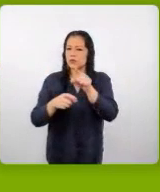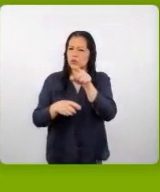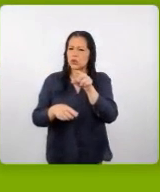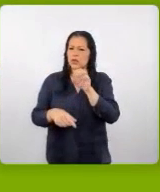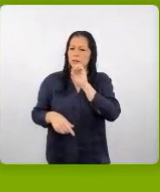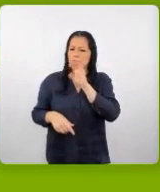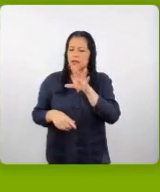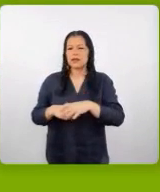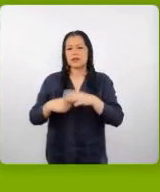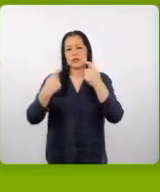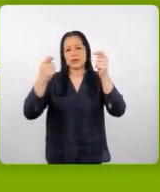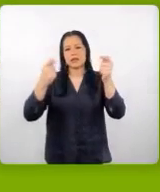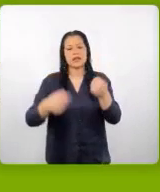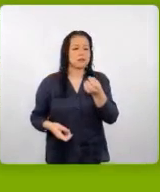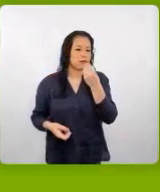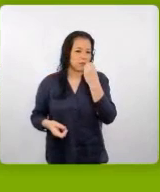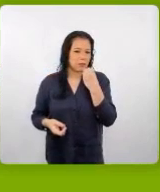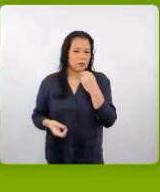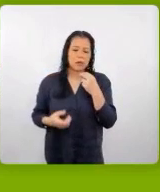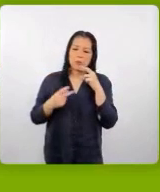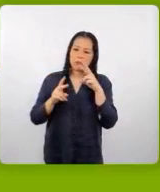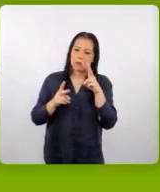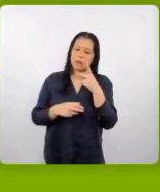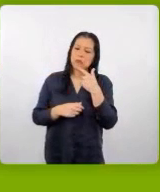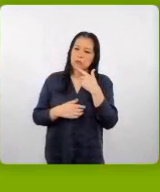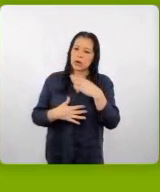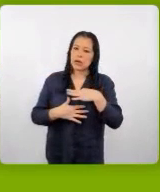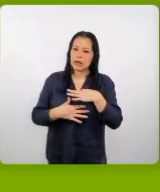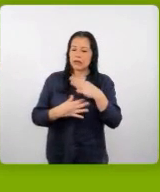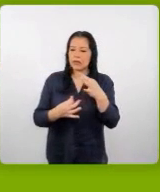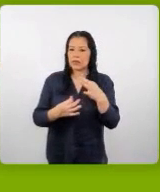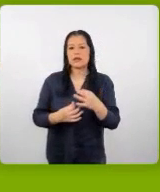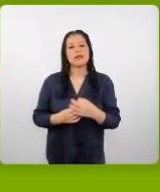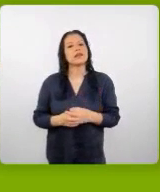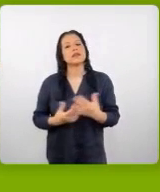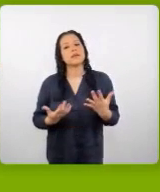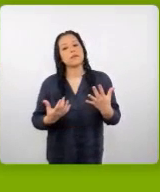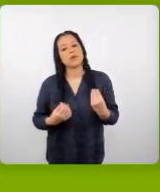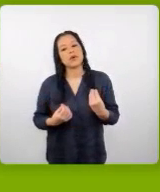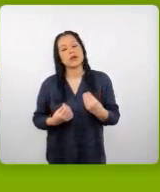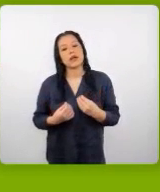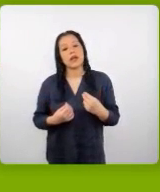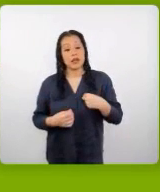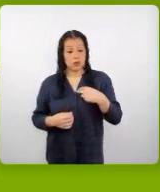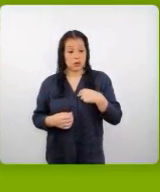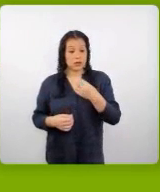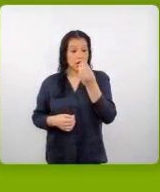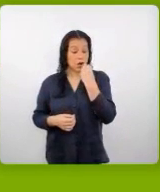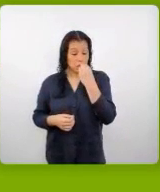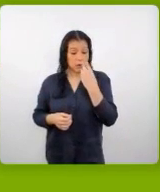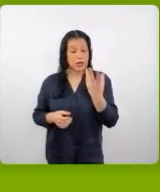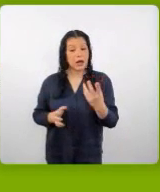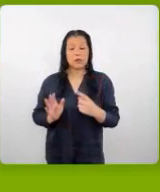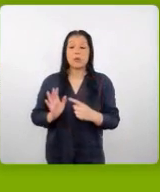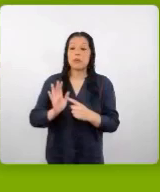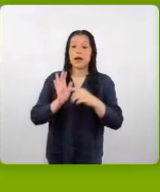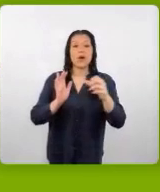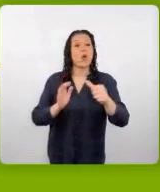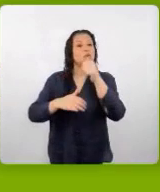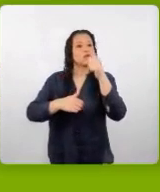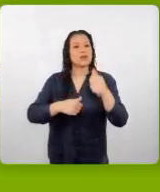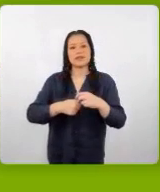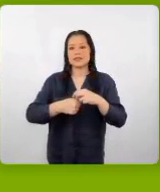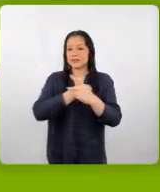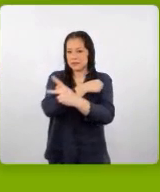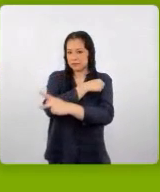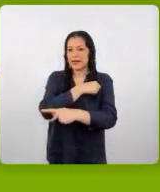el turismo gastronómico y me pareció muy interesante porque justamente nuestra gastronomía destaca sobre las otras regiones. Entonces